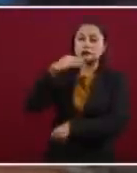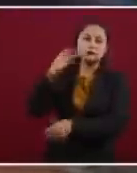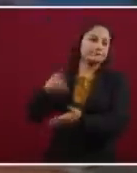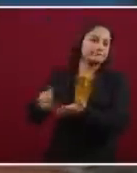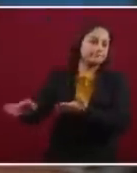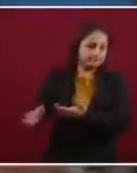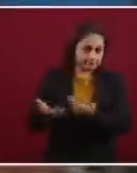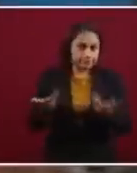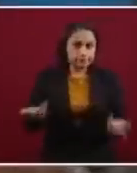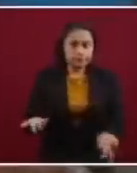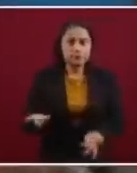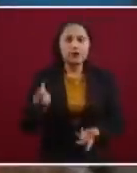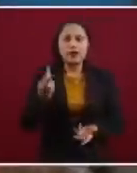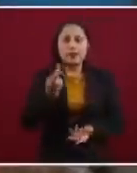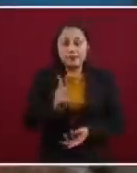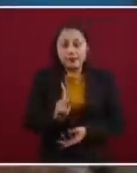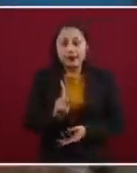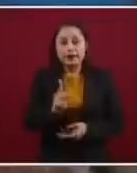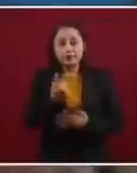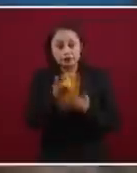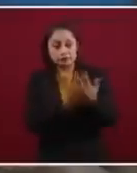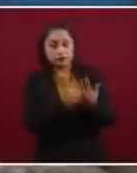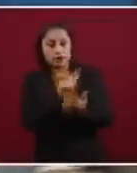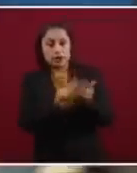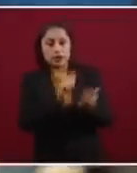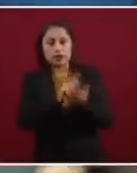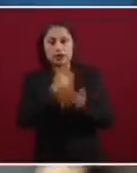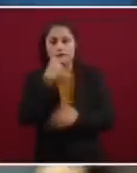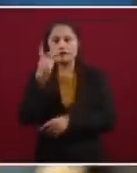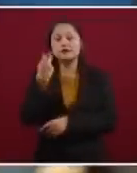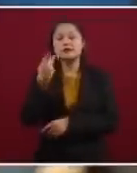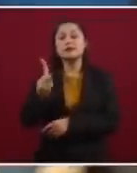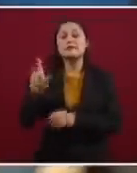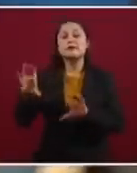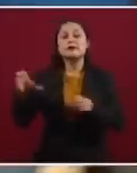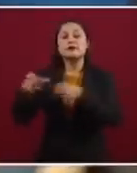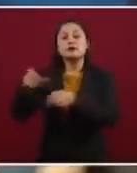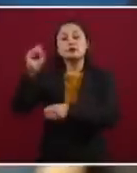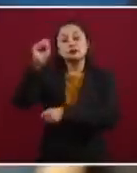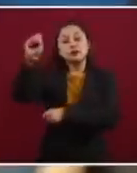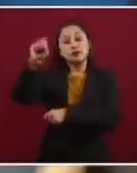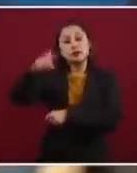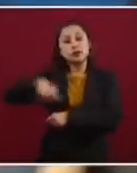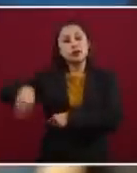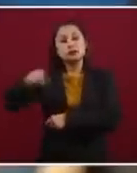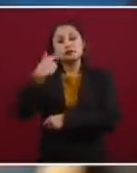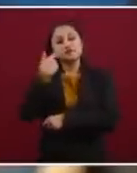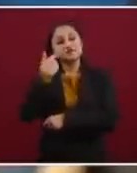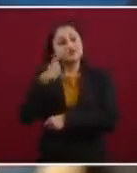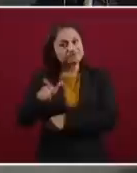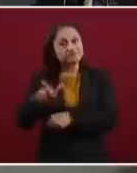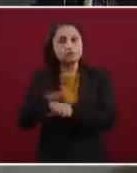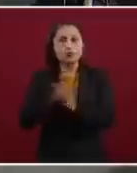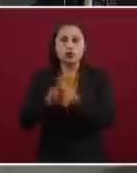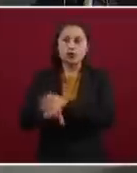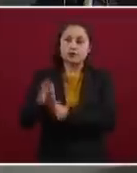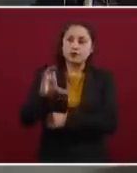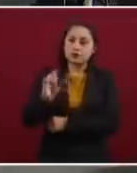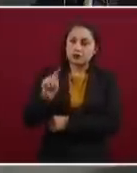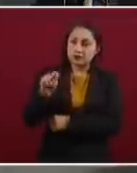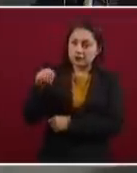pues varios sindicatos se han manifestado en contra entre ellos pues la la cpm y entre otros